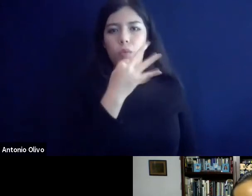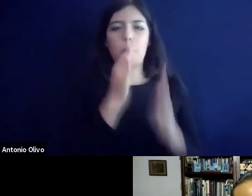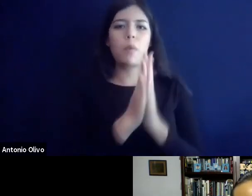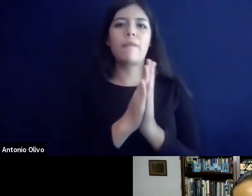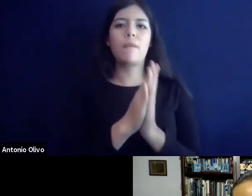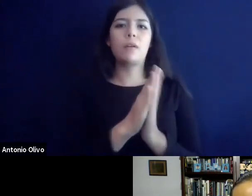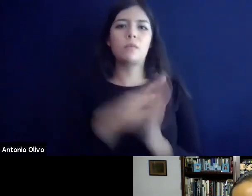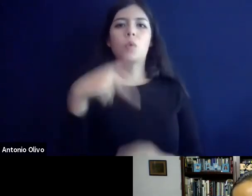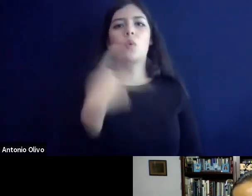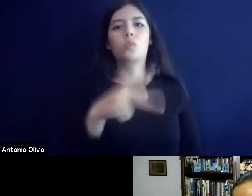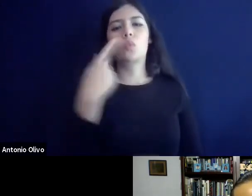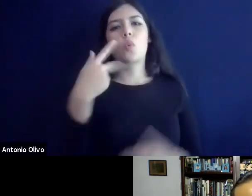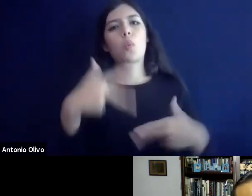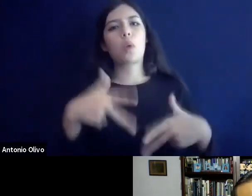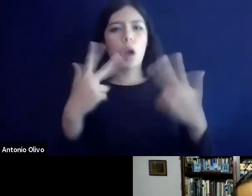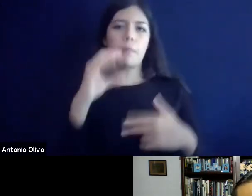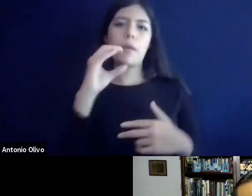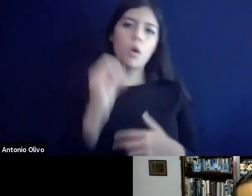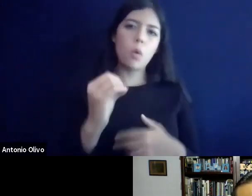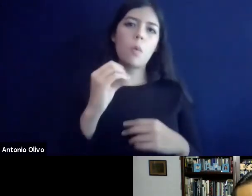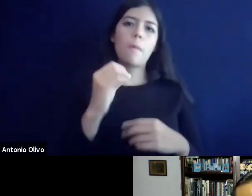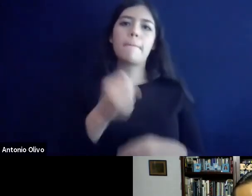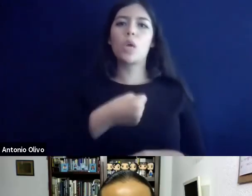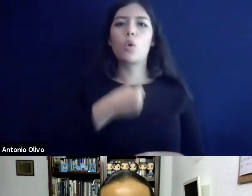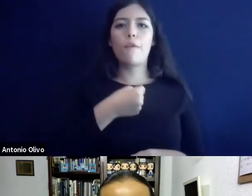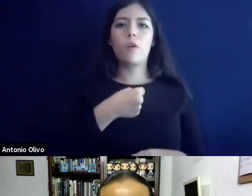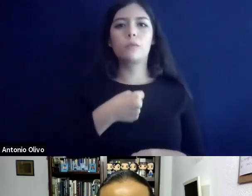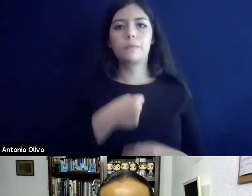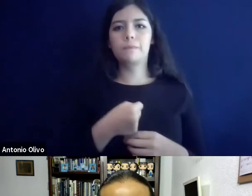para quien guste preguntarle